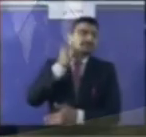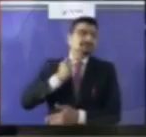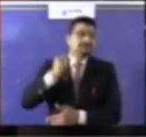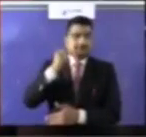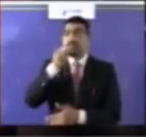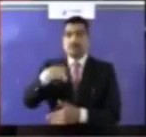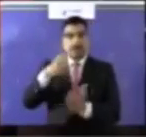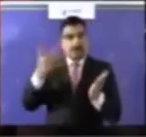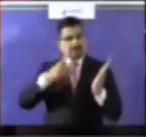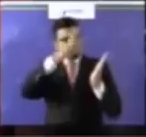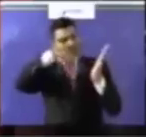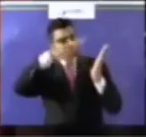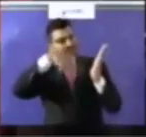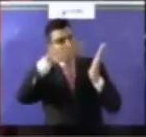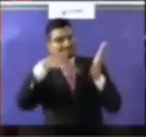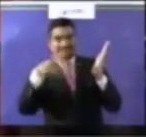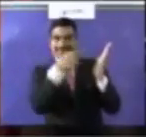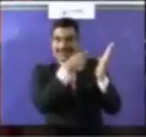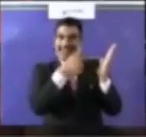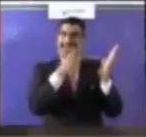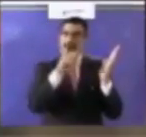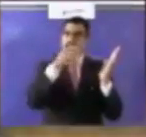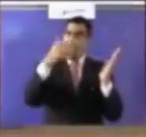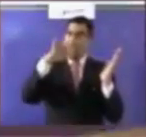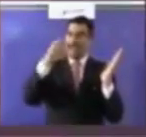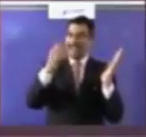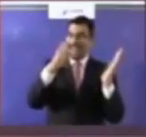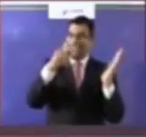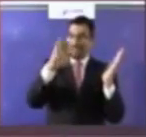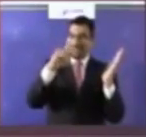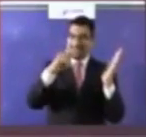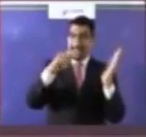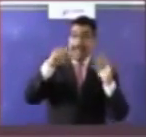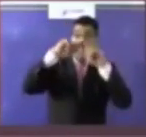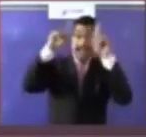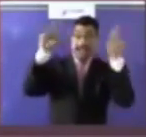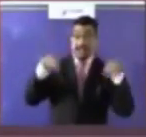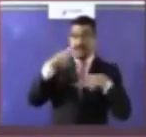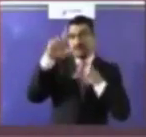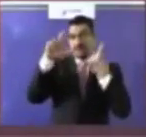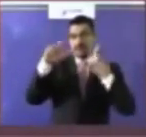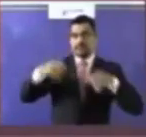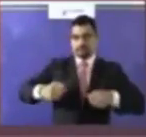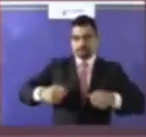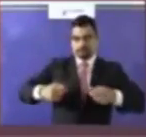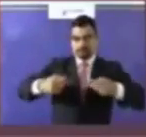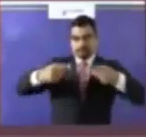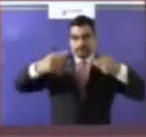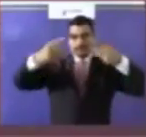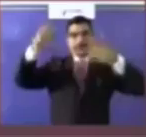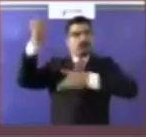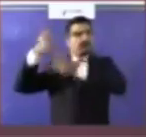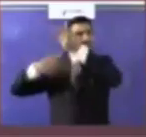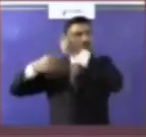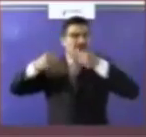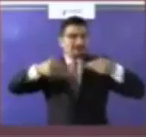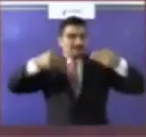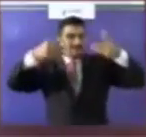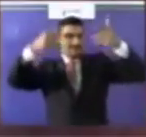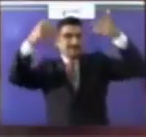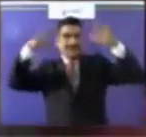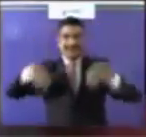del doctor Jorge Carpizo, que en unos momentos será develado en la planta principal del edificio que lleva su nombre.